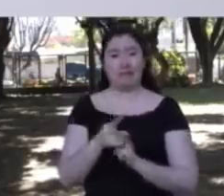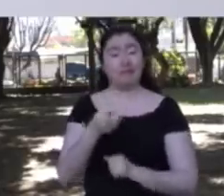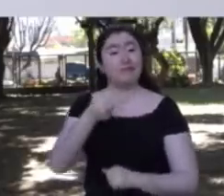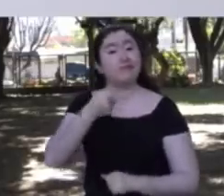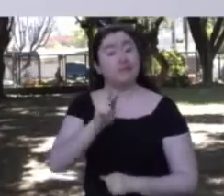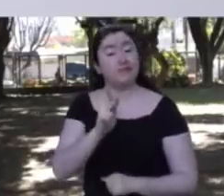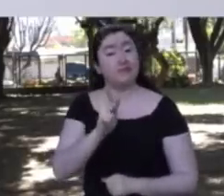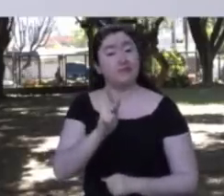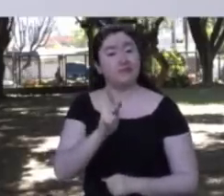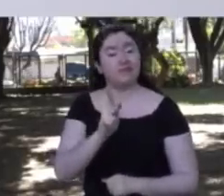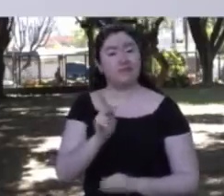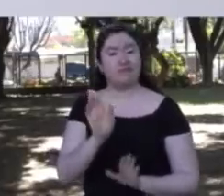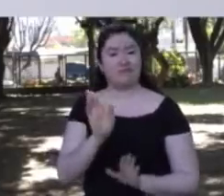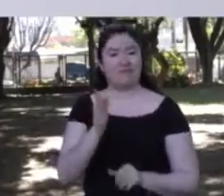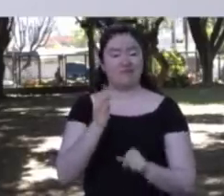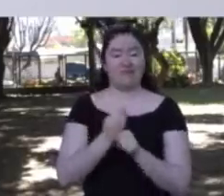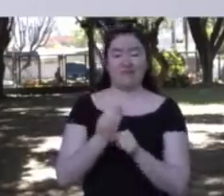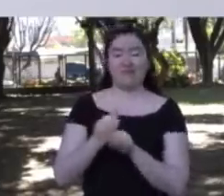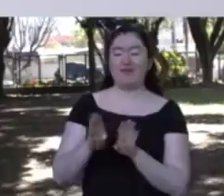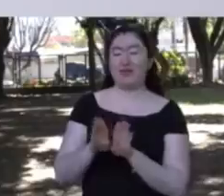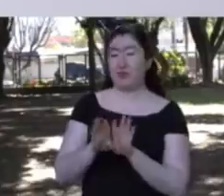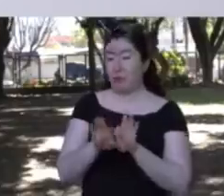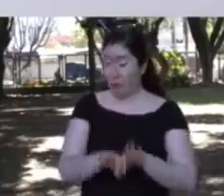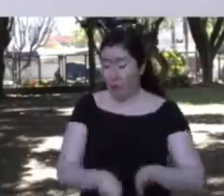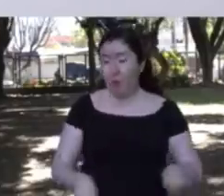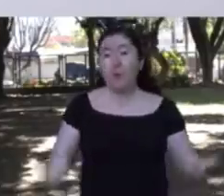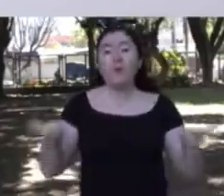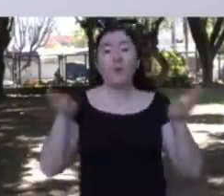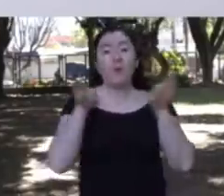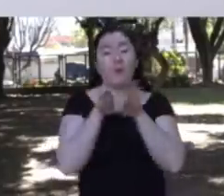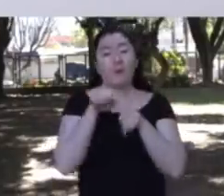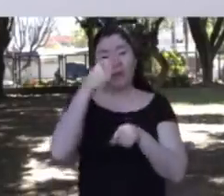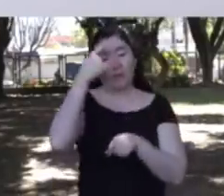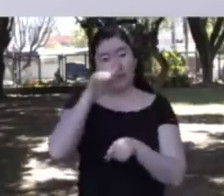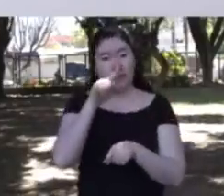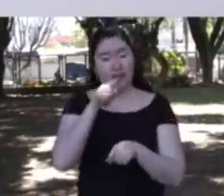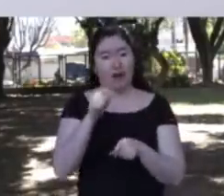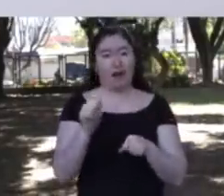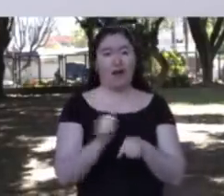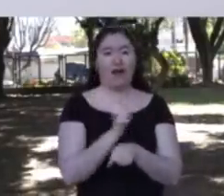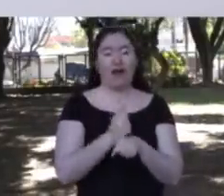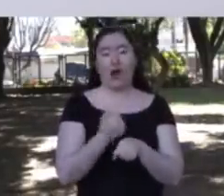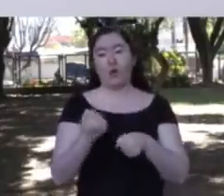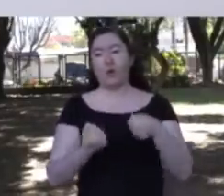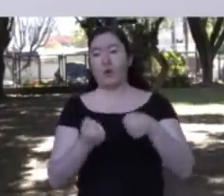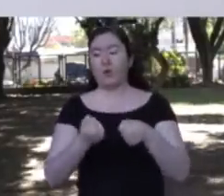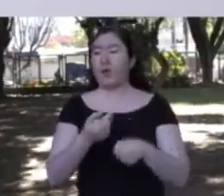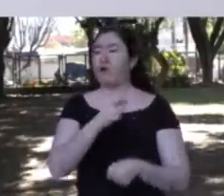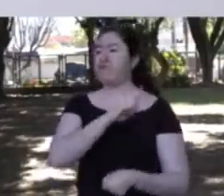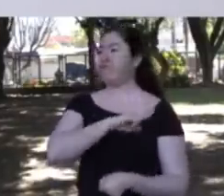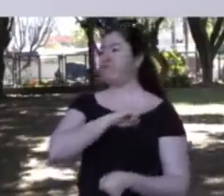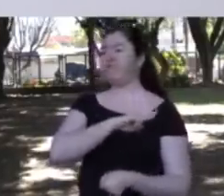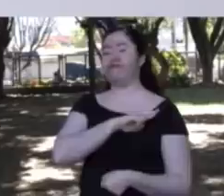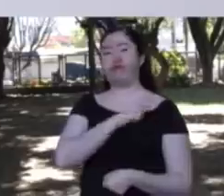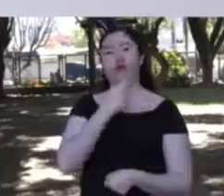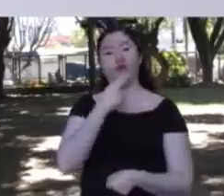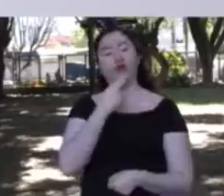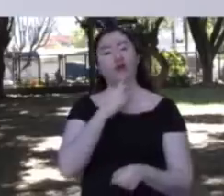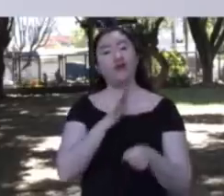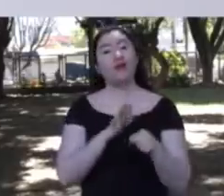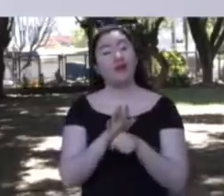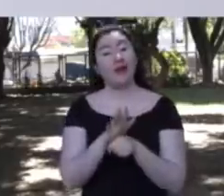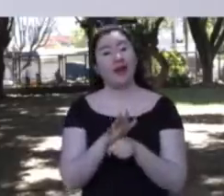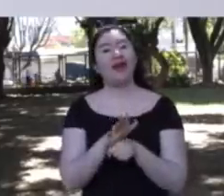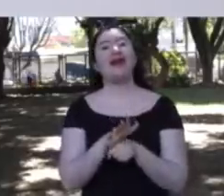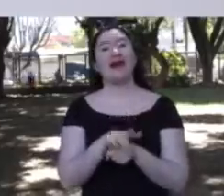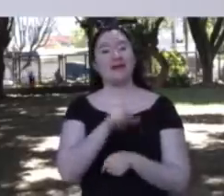que la parte fundamental de la disminución del uso del vehículo particular, pues es el fortalecimiento